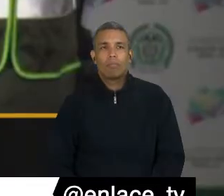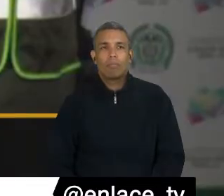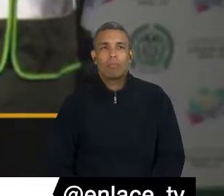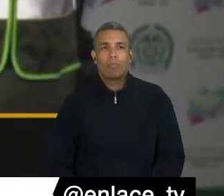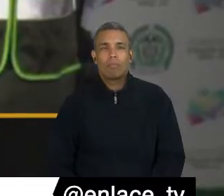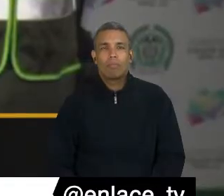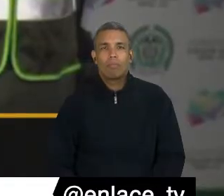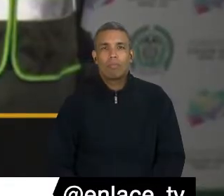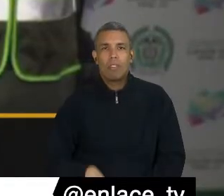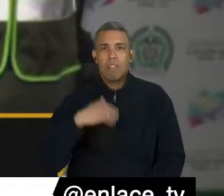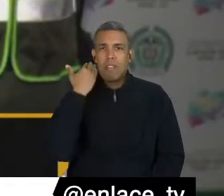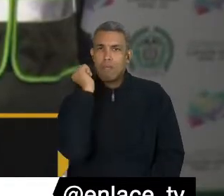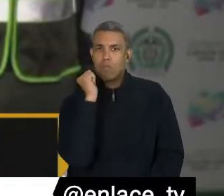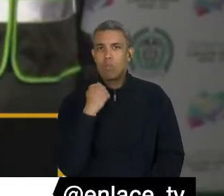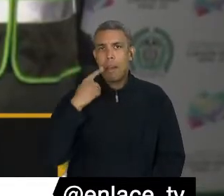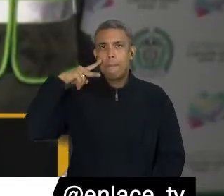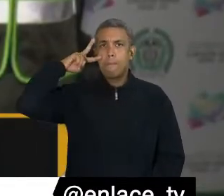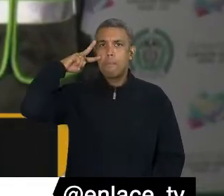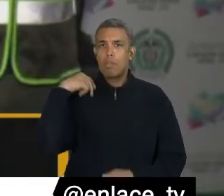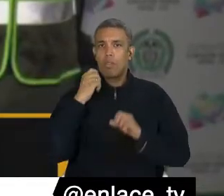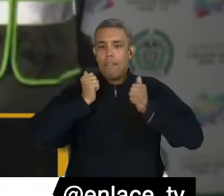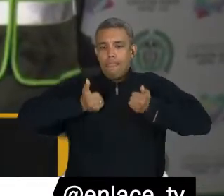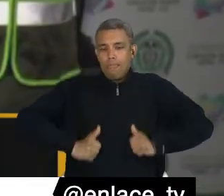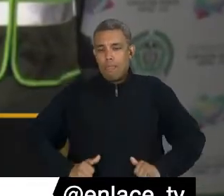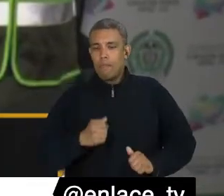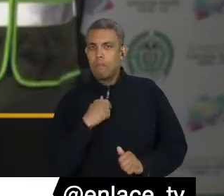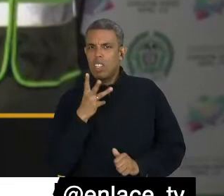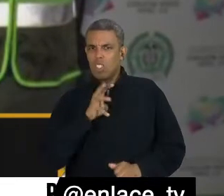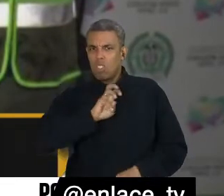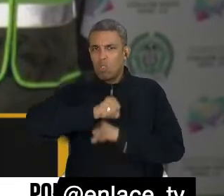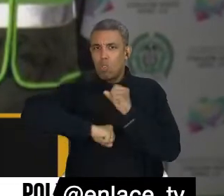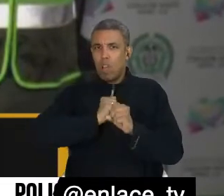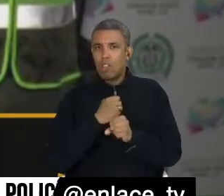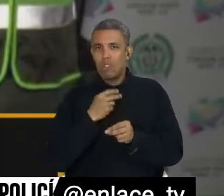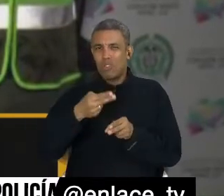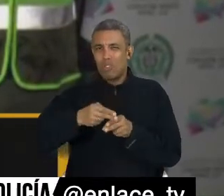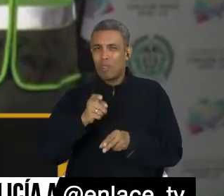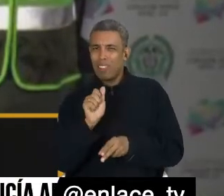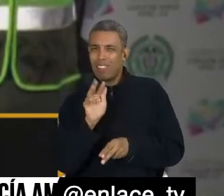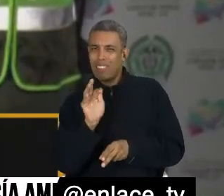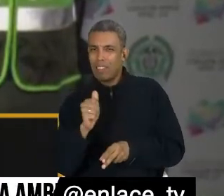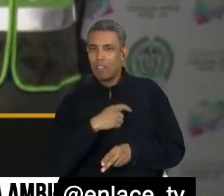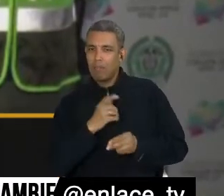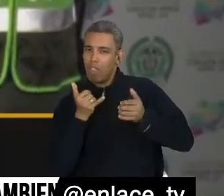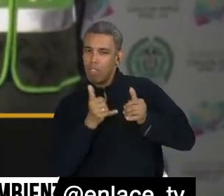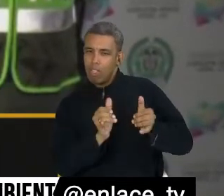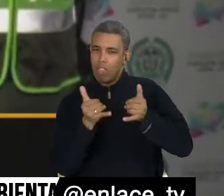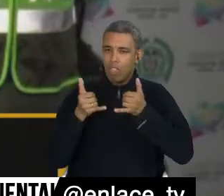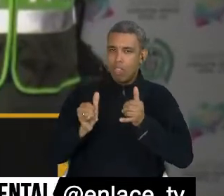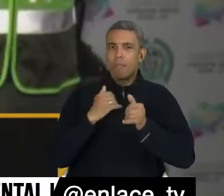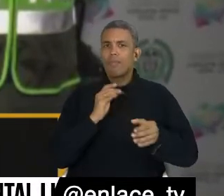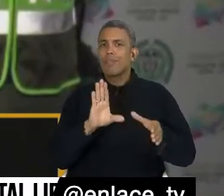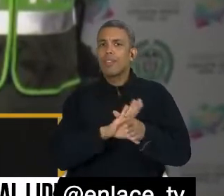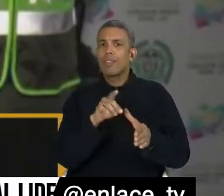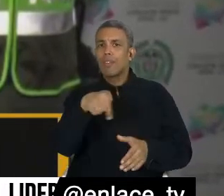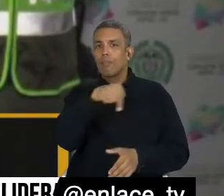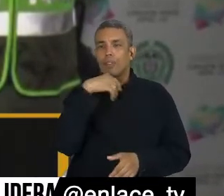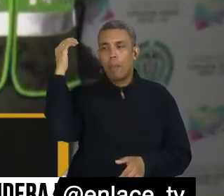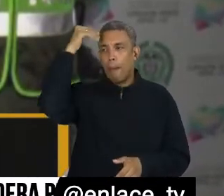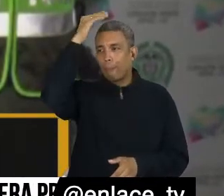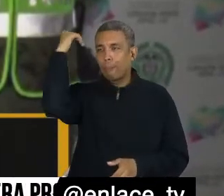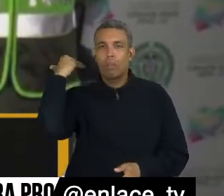Valiéndose de sus atributos físicos, una mujer de 18 años, conocida como La Gata, habría participado en por lo menos 5 casos de atracos a taxistas en el área metropolitana